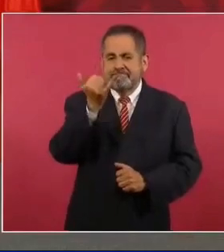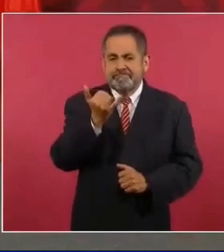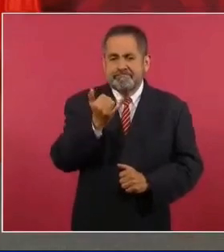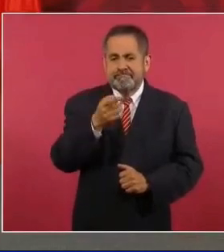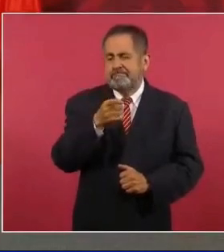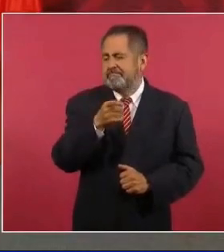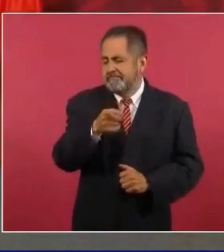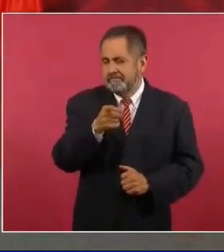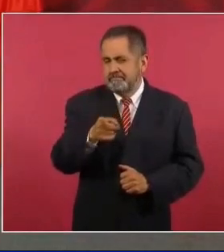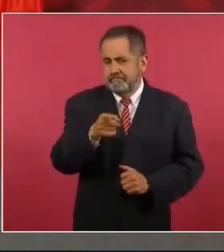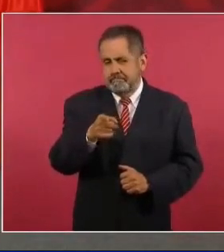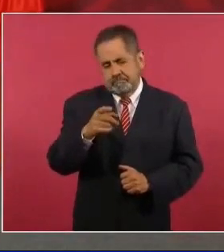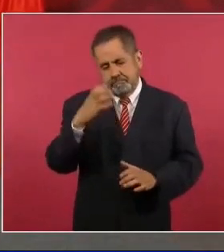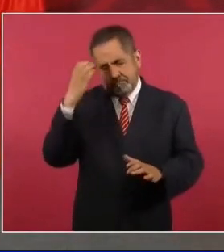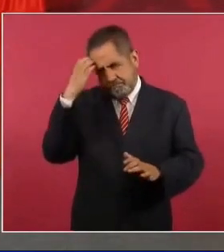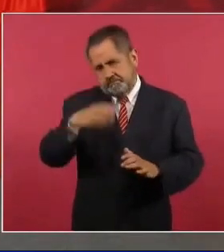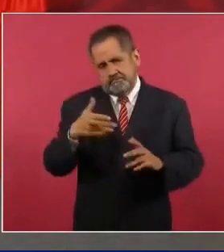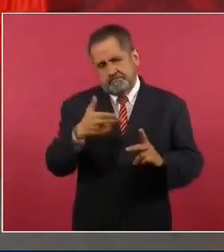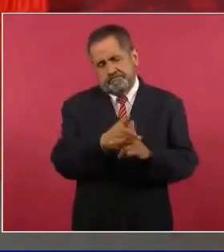y el crimen,